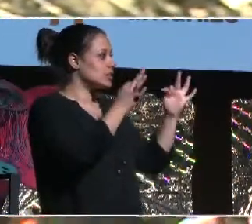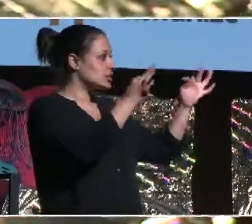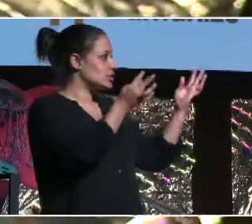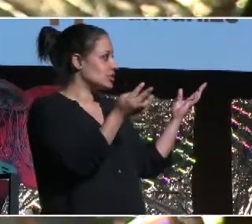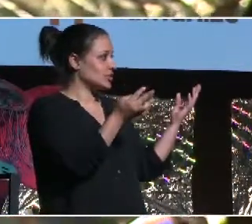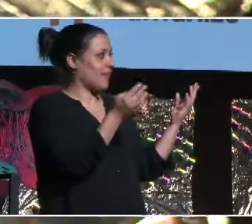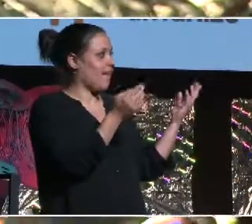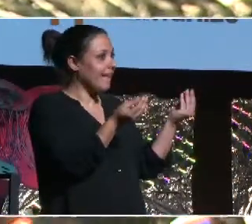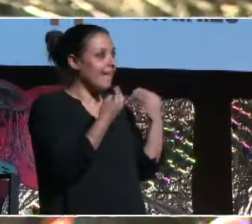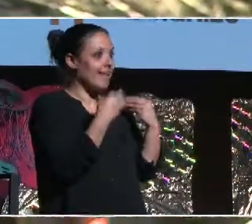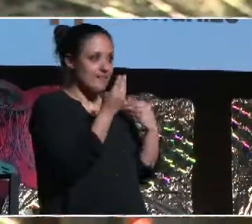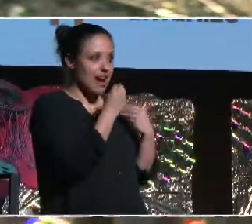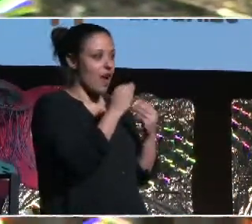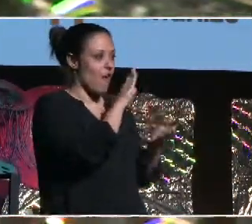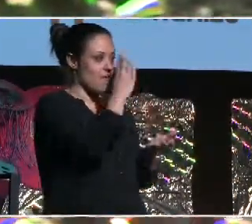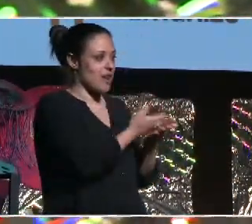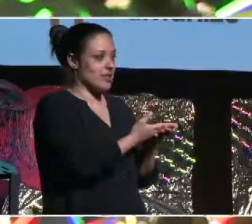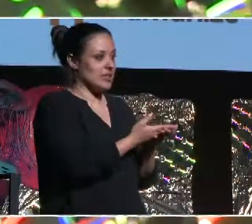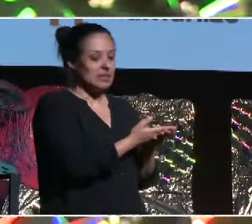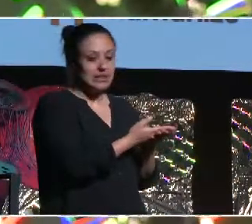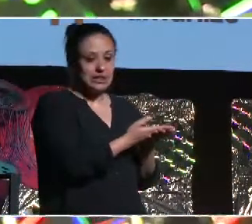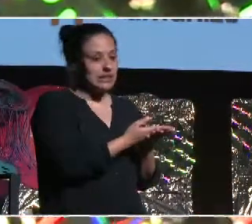y construir cosas más grandes.